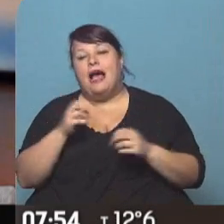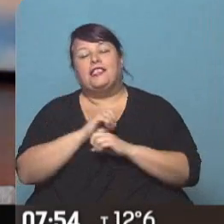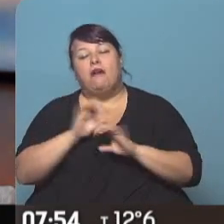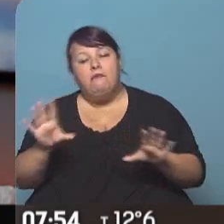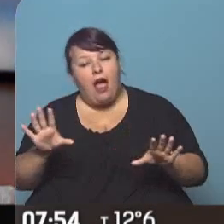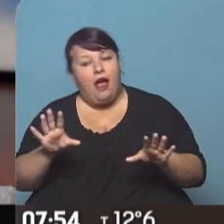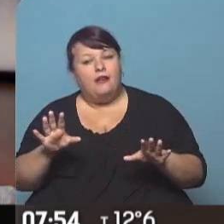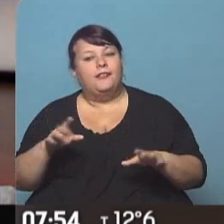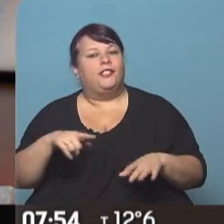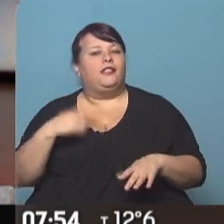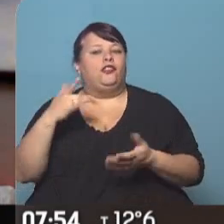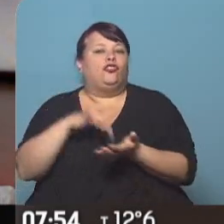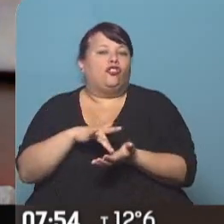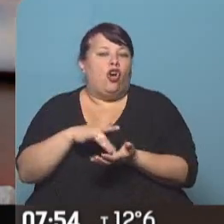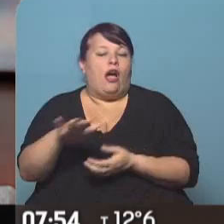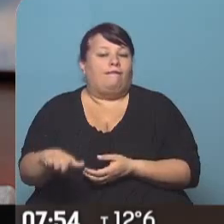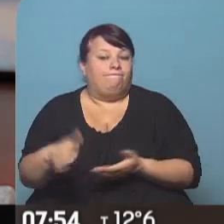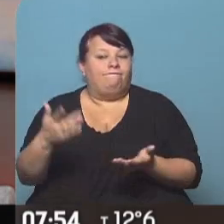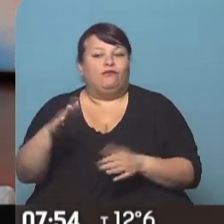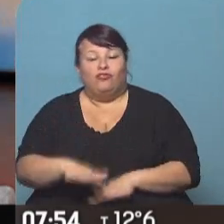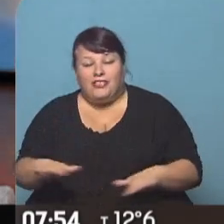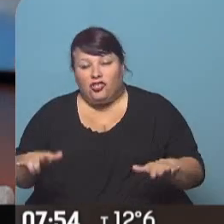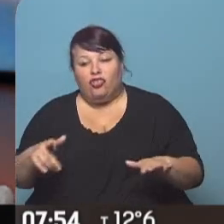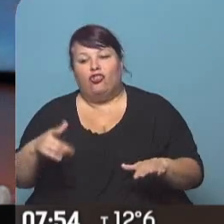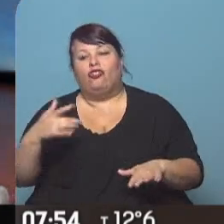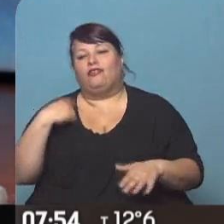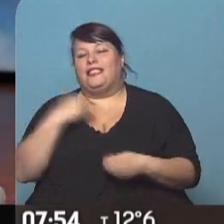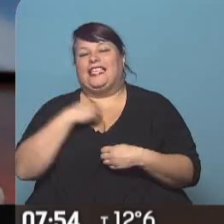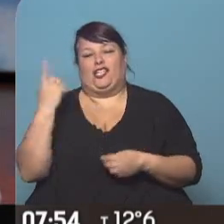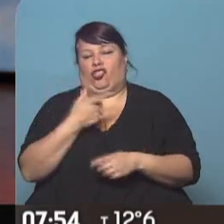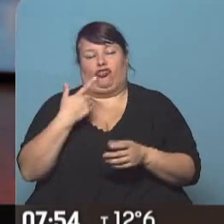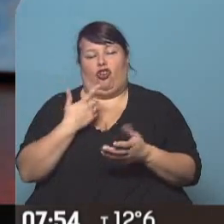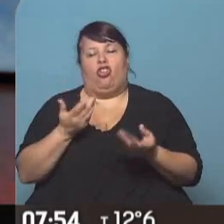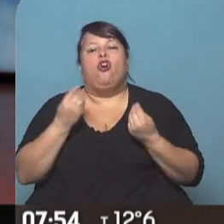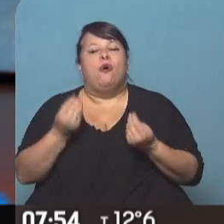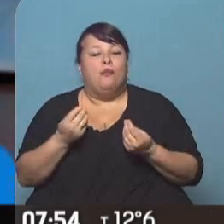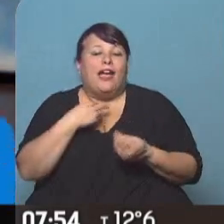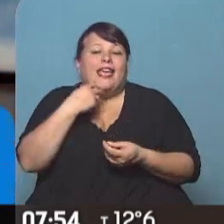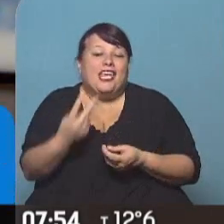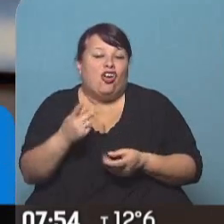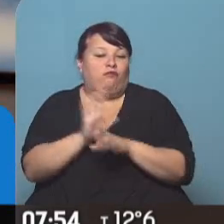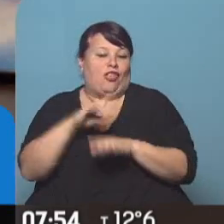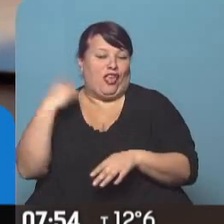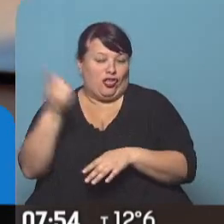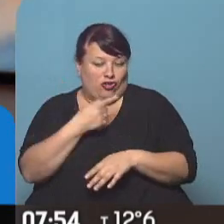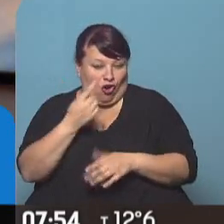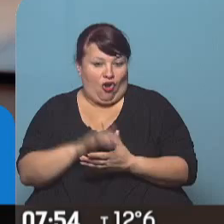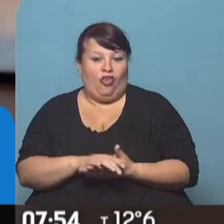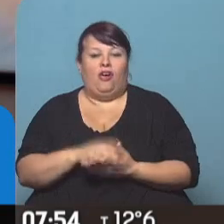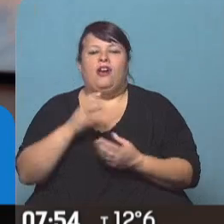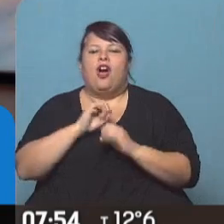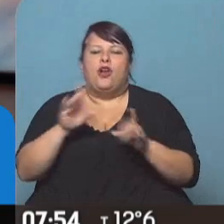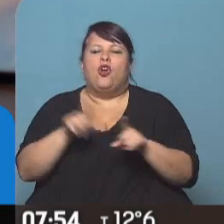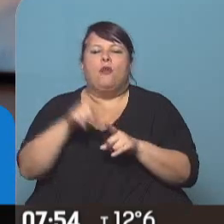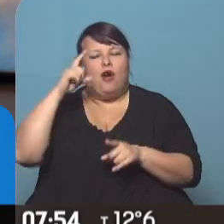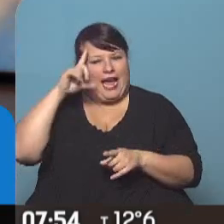tragedia que le toca a un chico a un niño nos toca a todos porque son los hijos de todos cuando suceden las tragedias como